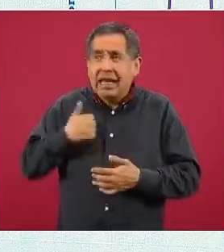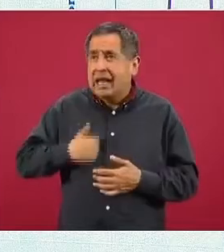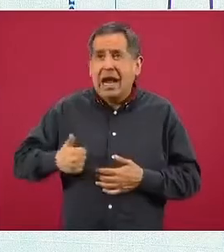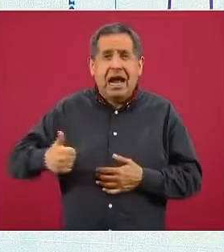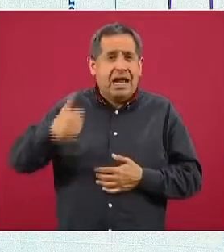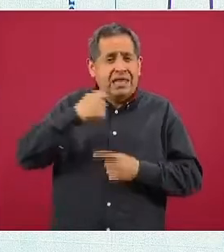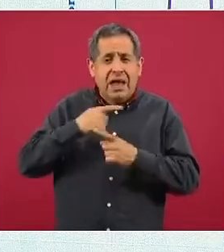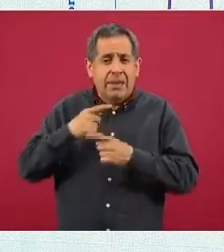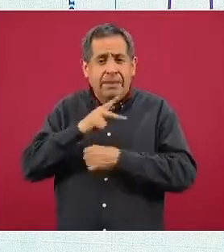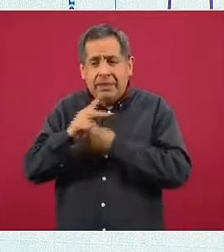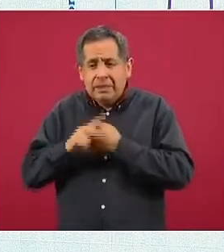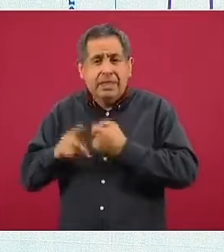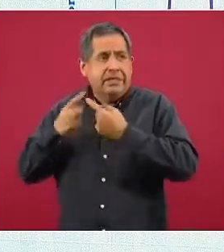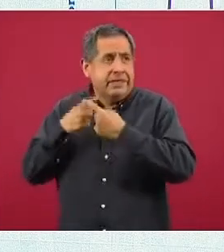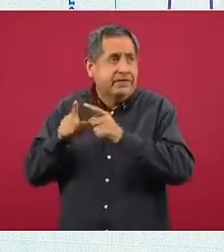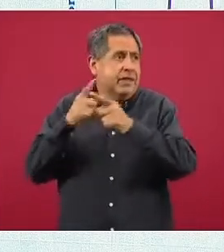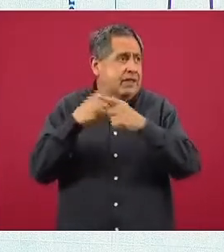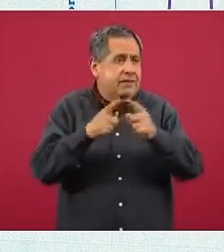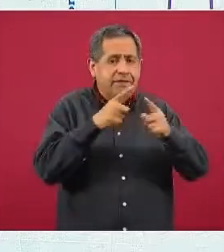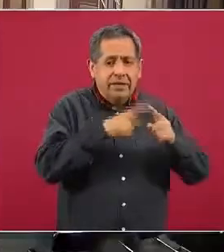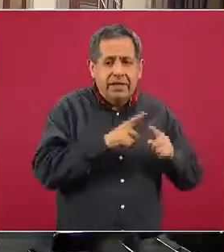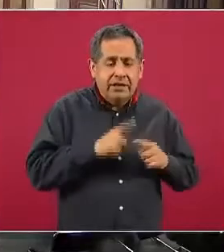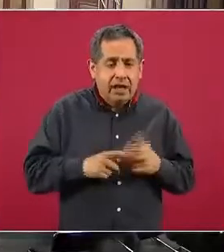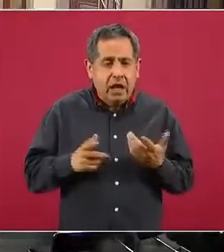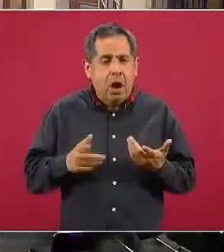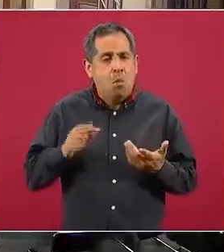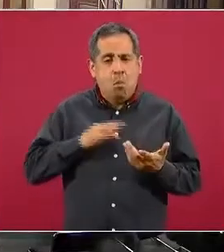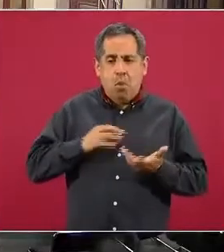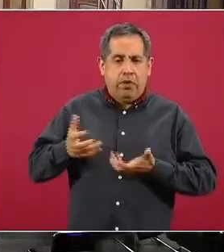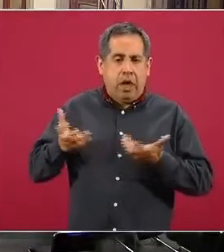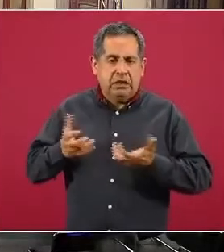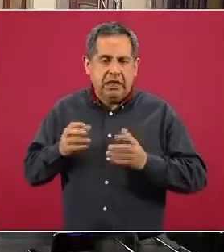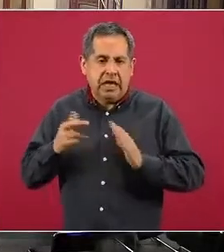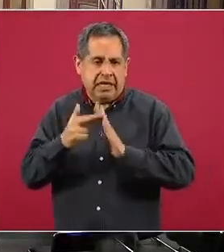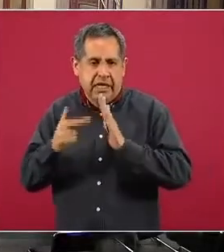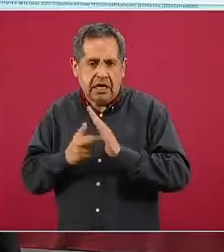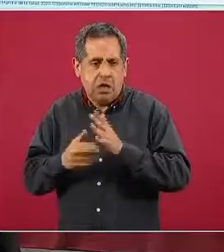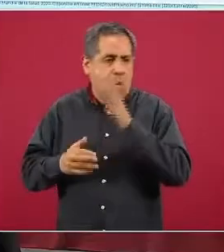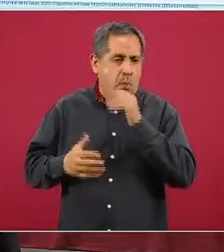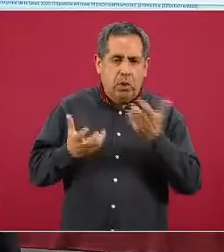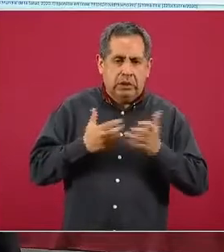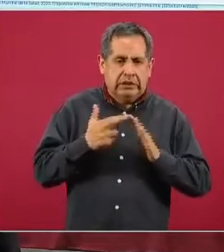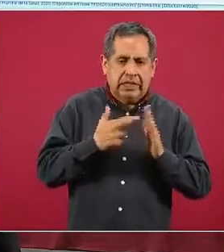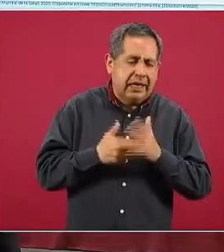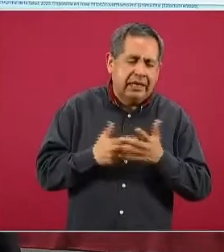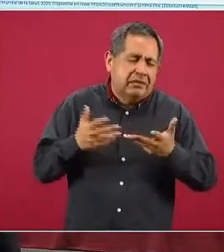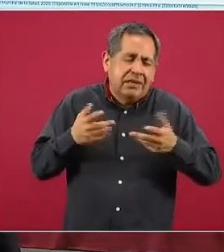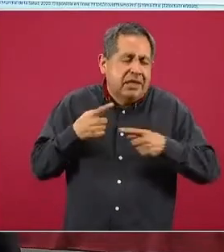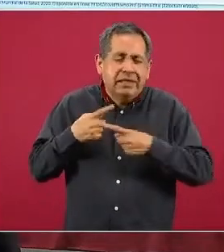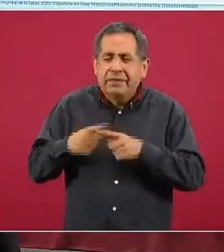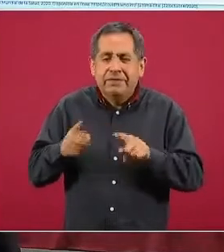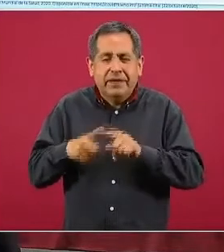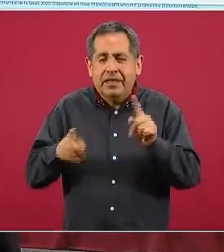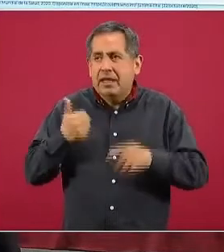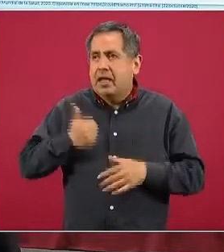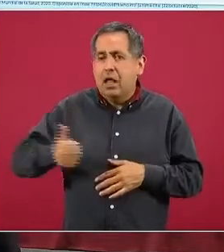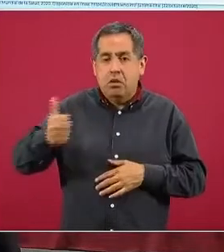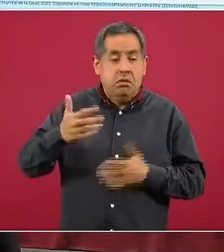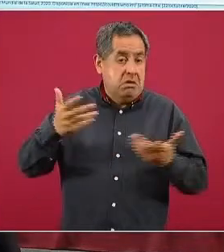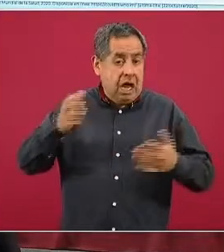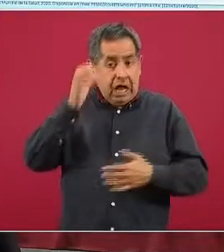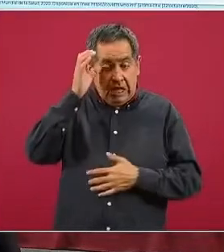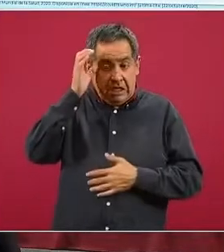país, determina el margen de maniobra, la diversidad de las intervenciones. En el contexto específico de